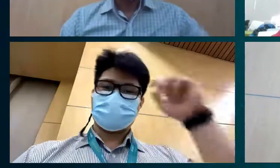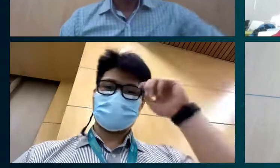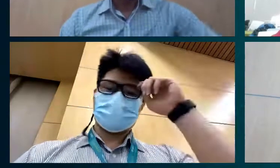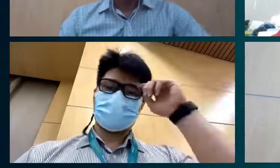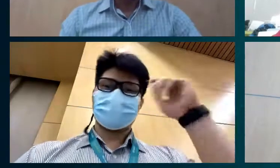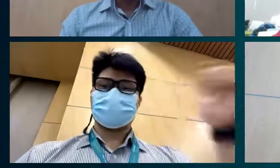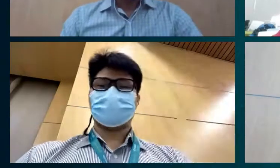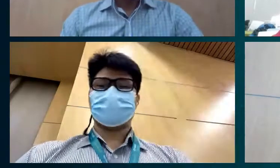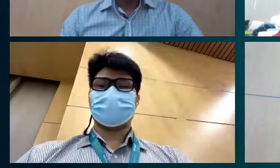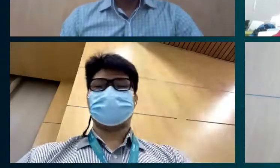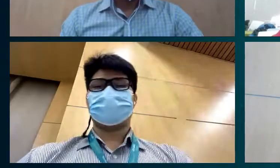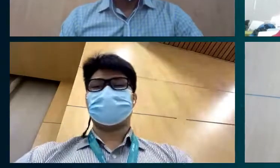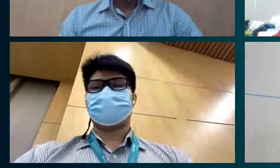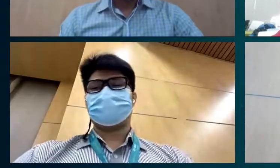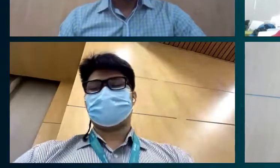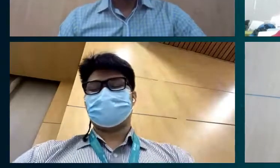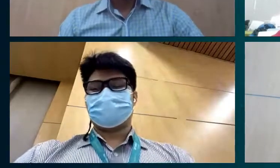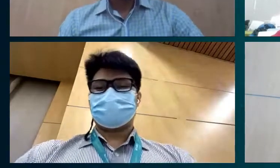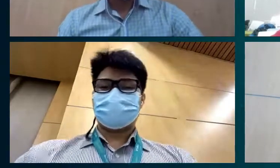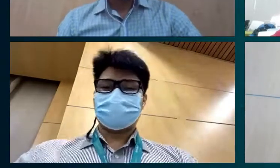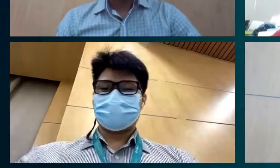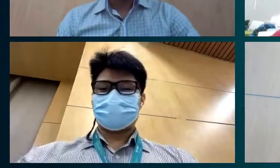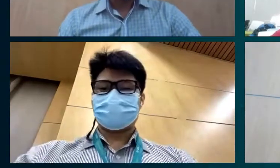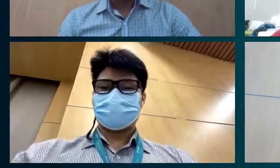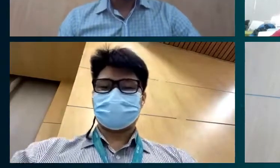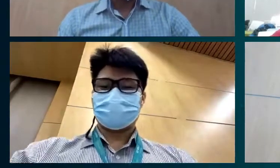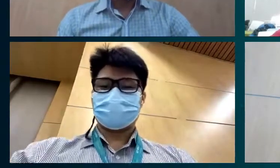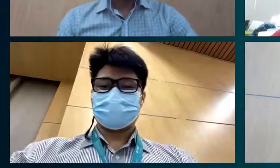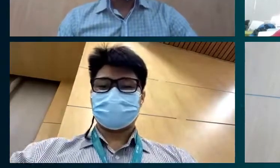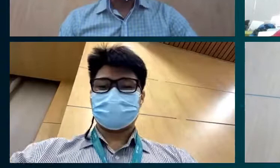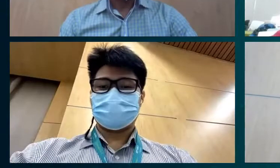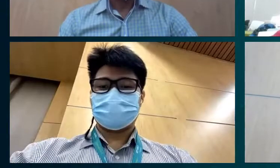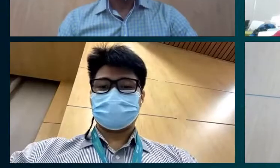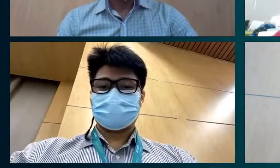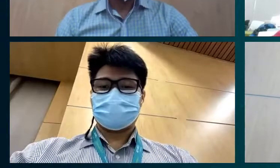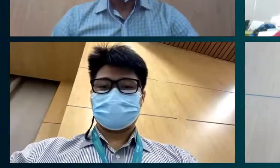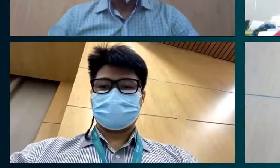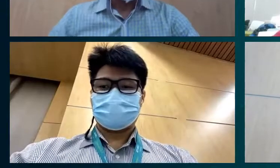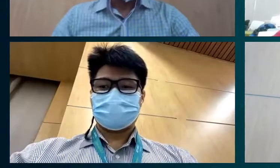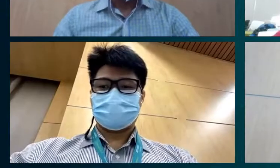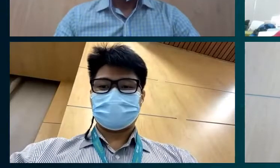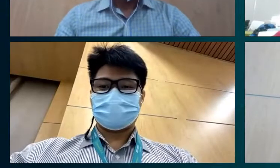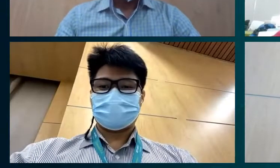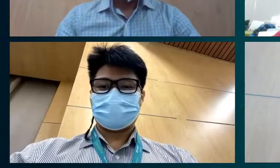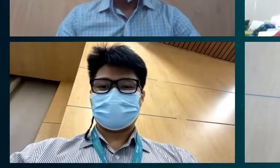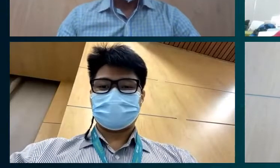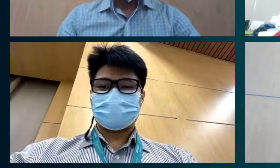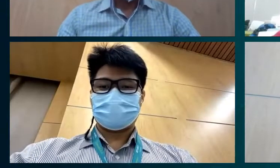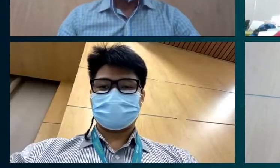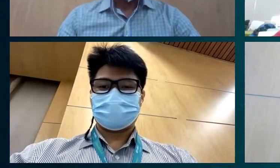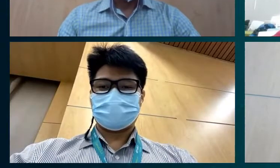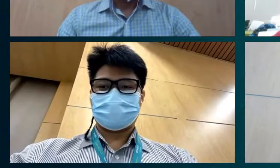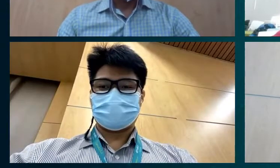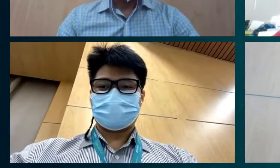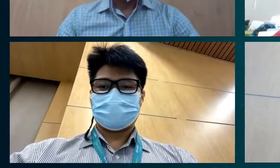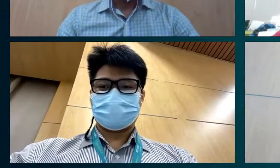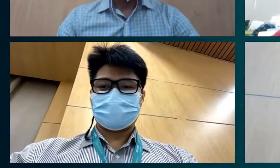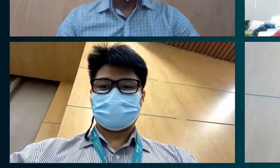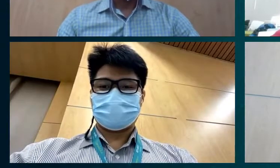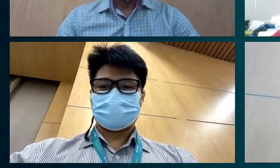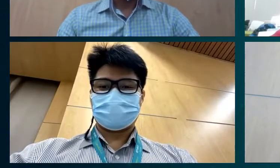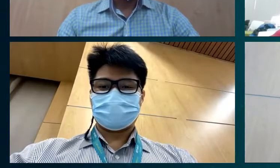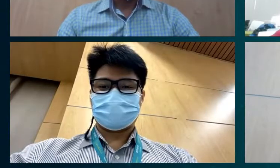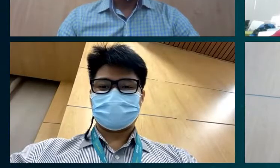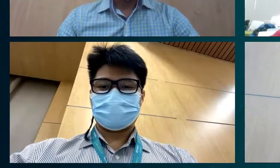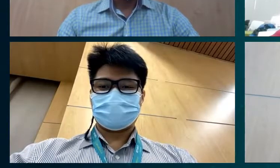Buenos días, gracias por acompañarnos en esta presentación. El día de hoy vamos